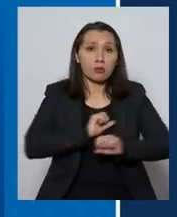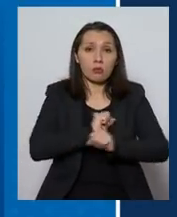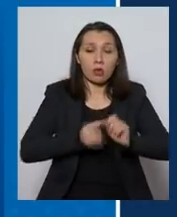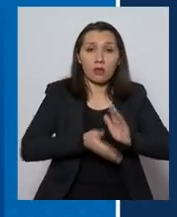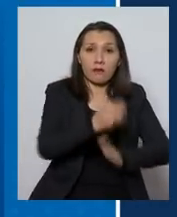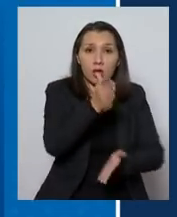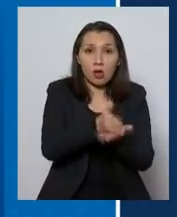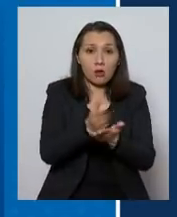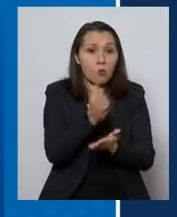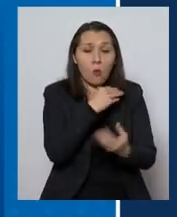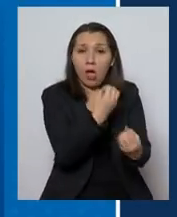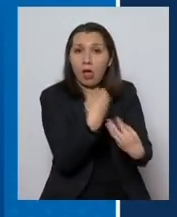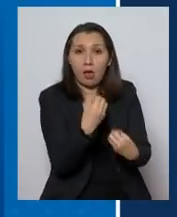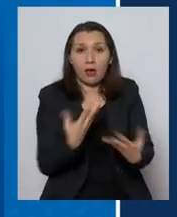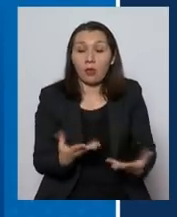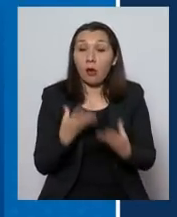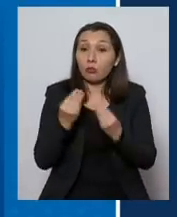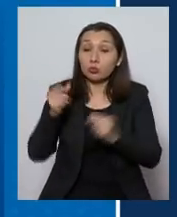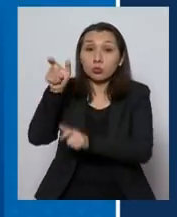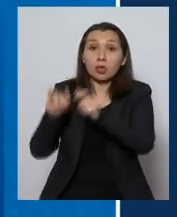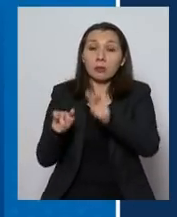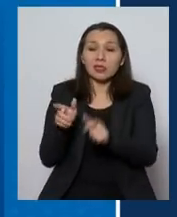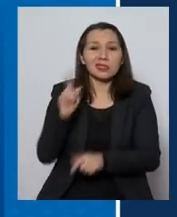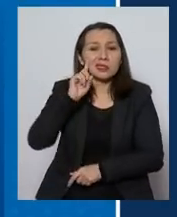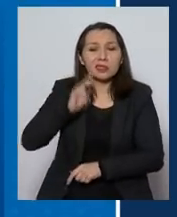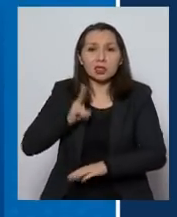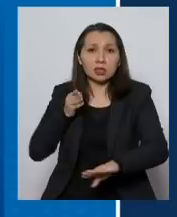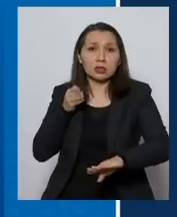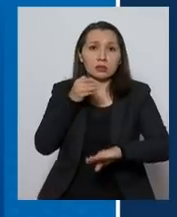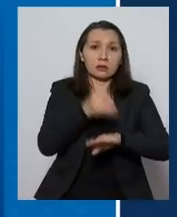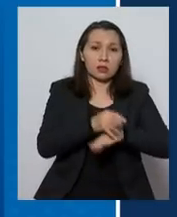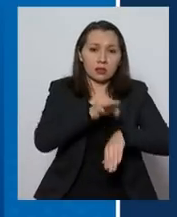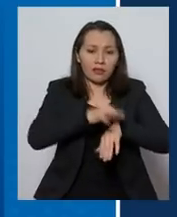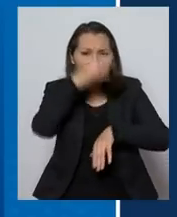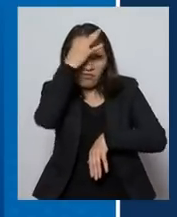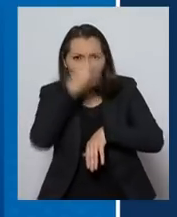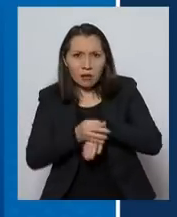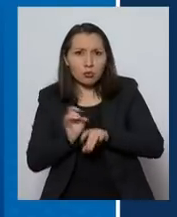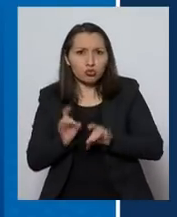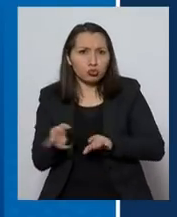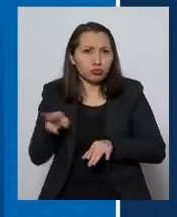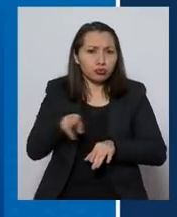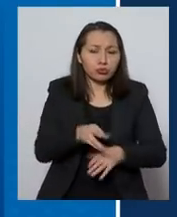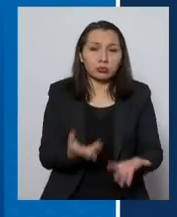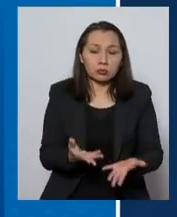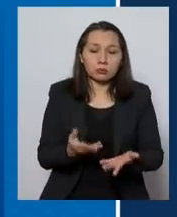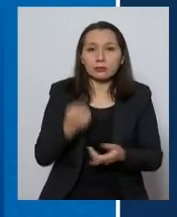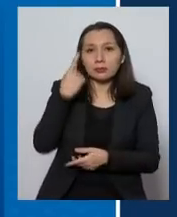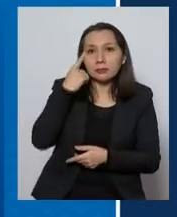colegio, no se están educando, muchas personas no se están atendiendo por sus enfermedades crónicas.